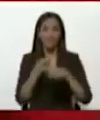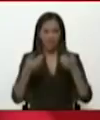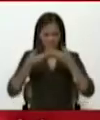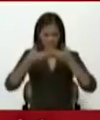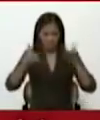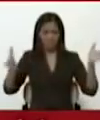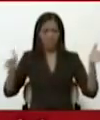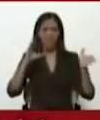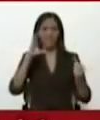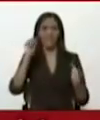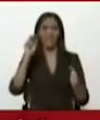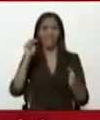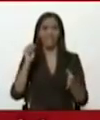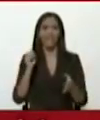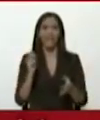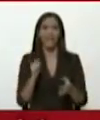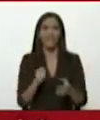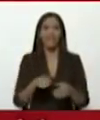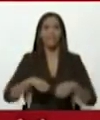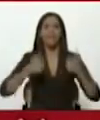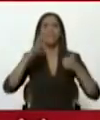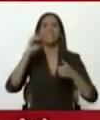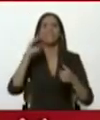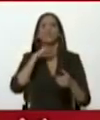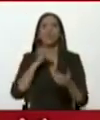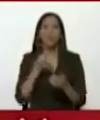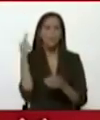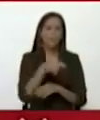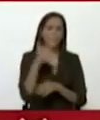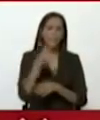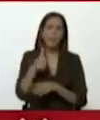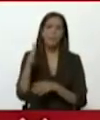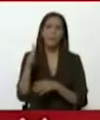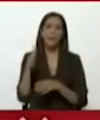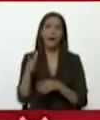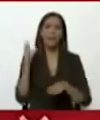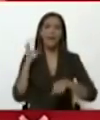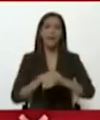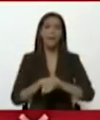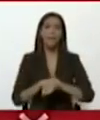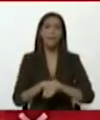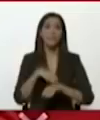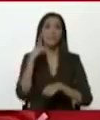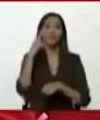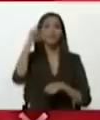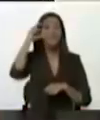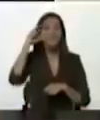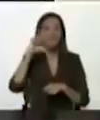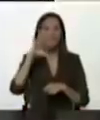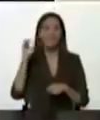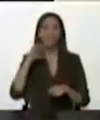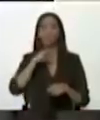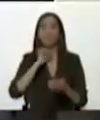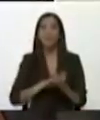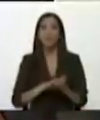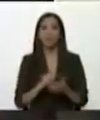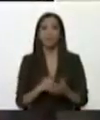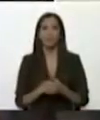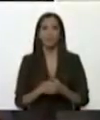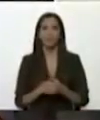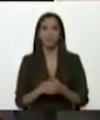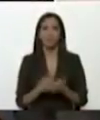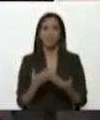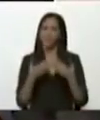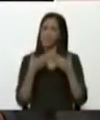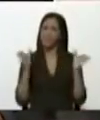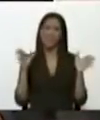retén de Katia y eso generó más de 500 muertos, señores, un día, 500 muertos. Lo que sí les digo es, no sigan abriendo las puertas del